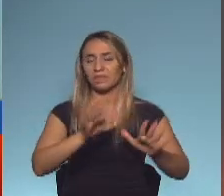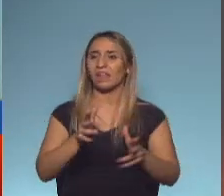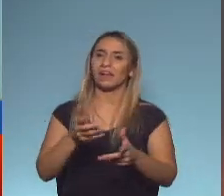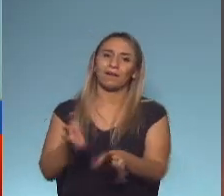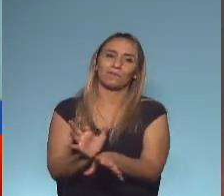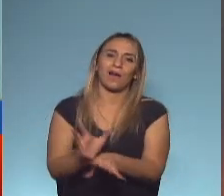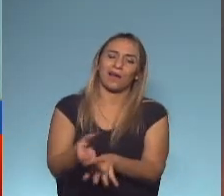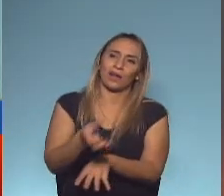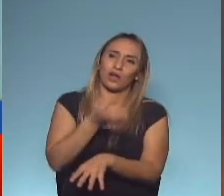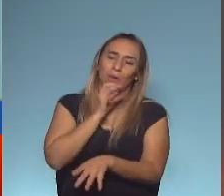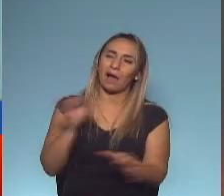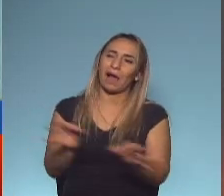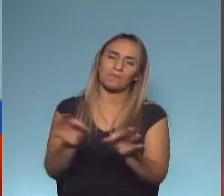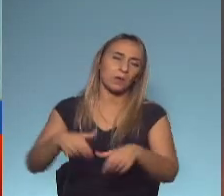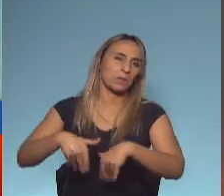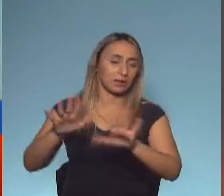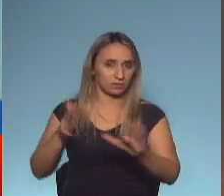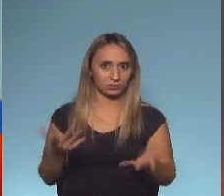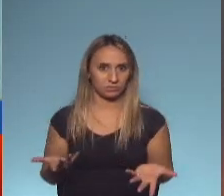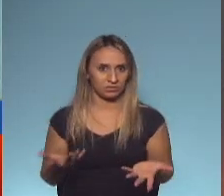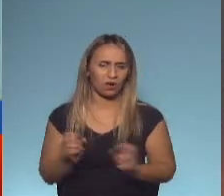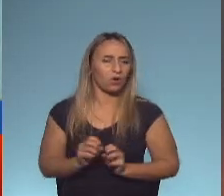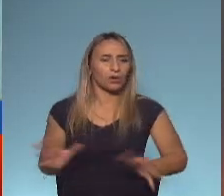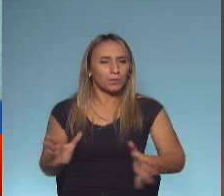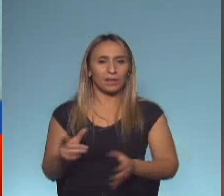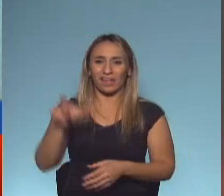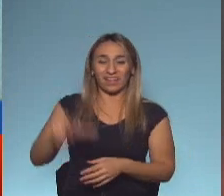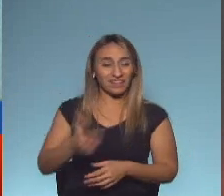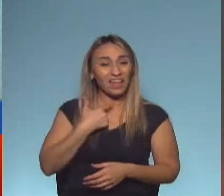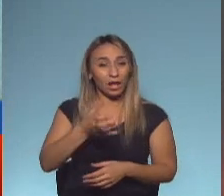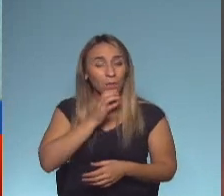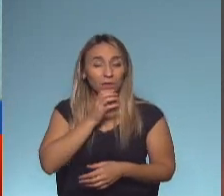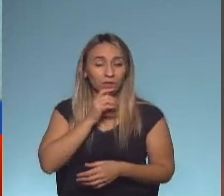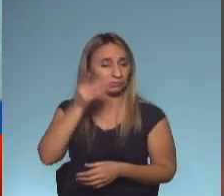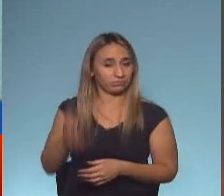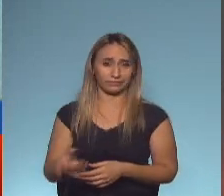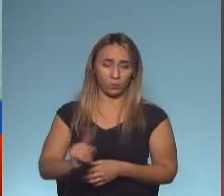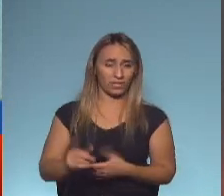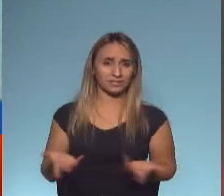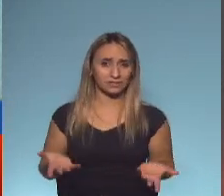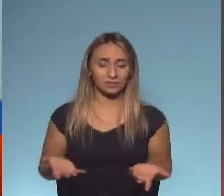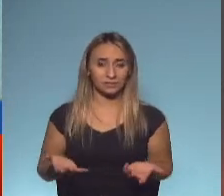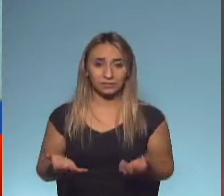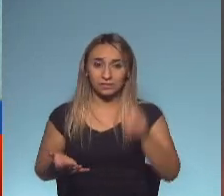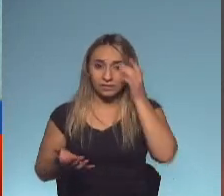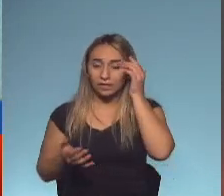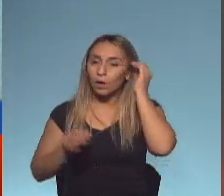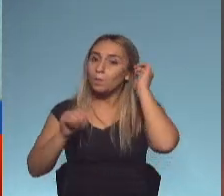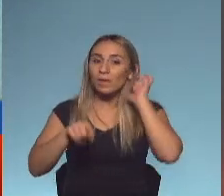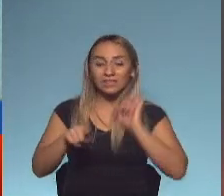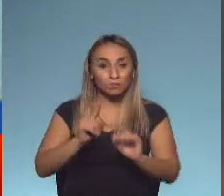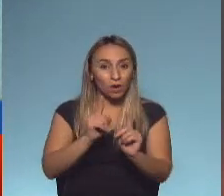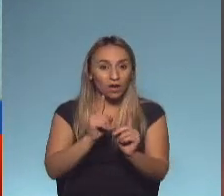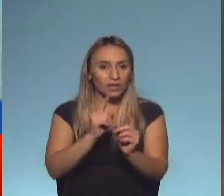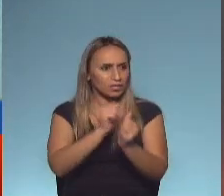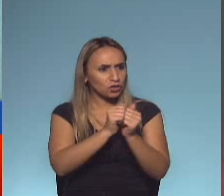nada peor en los medios de comunicación que quien quiere hacer gracia y no la tiene. Y encima, quien toma estas